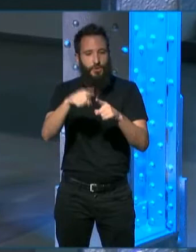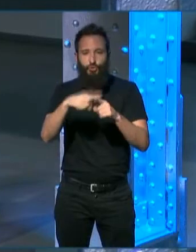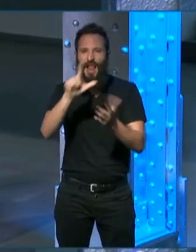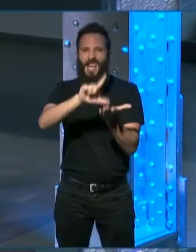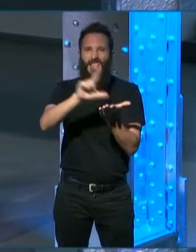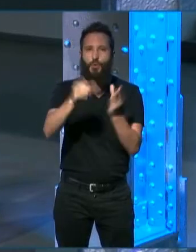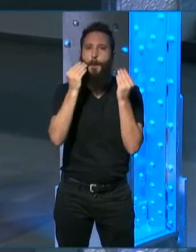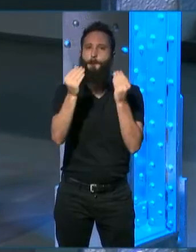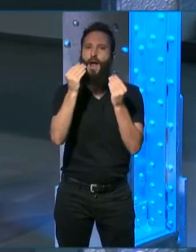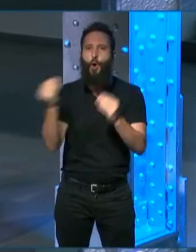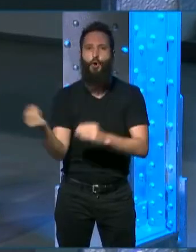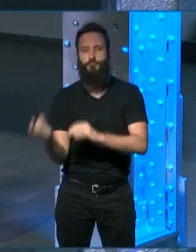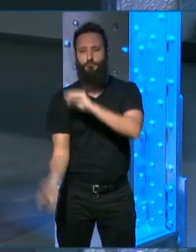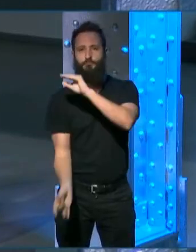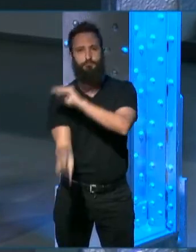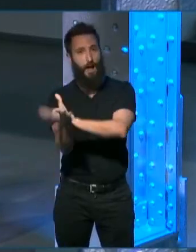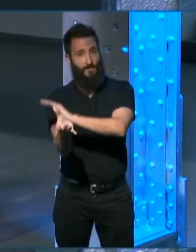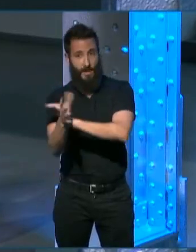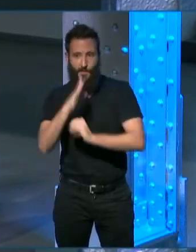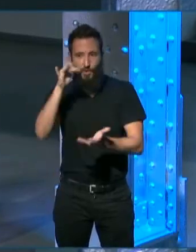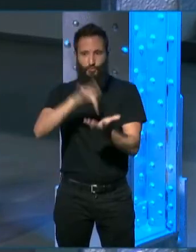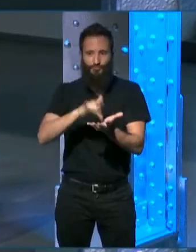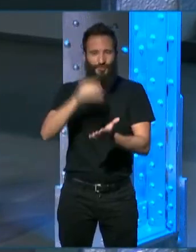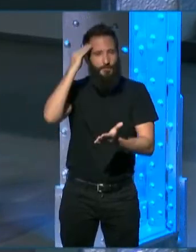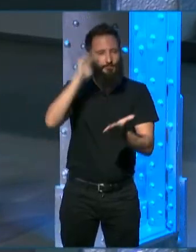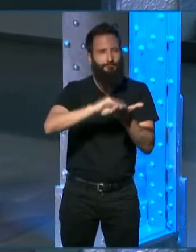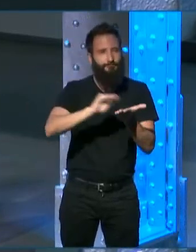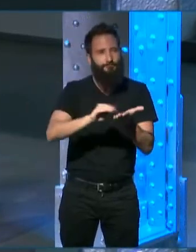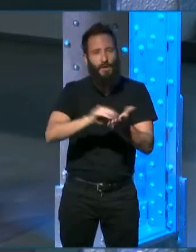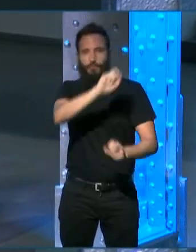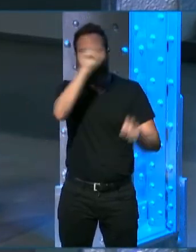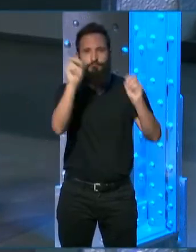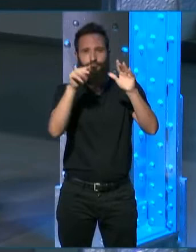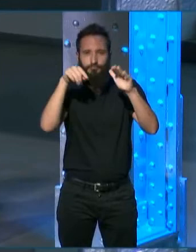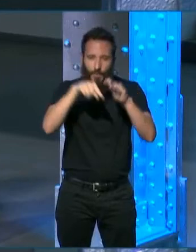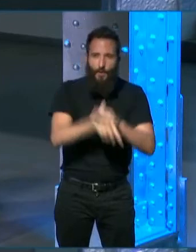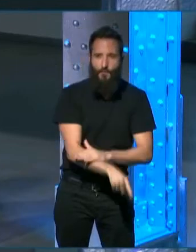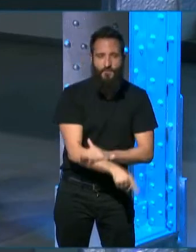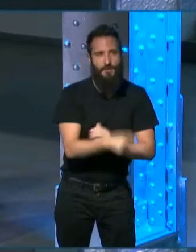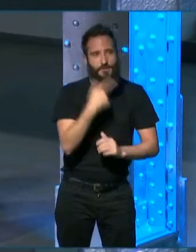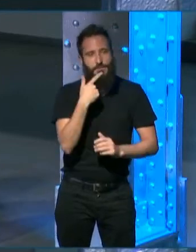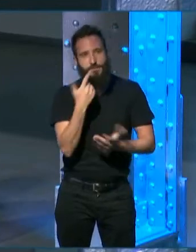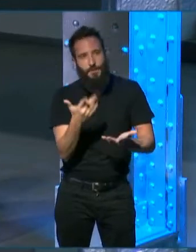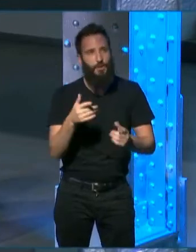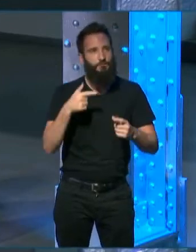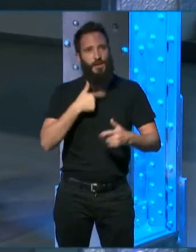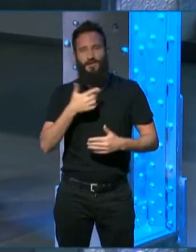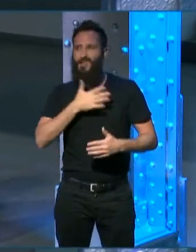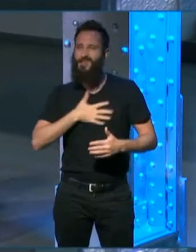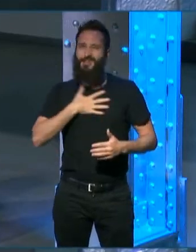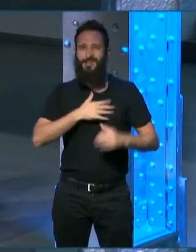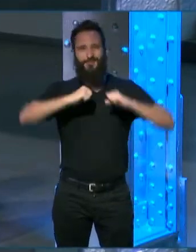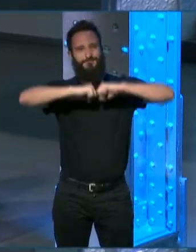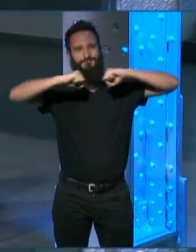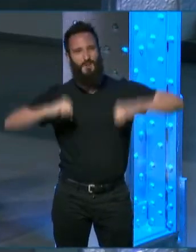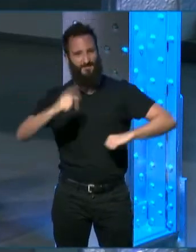los intelectuales para plantearse cuestiones más profundas, para no conformarse, y yo creo que no nos debemos